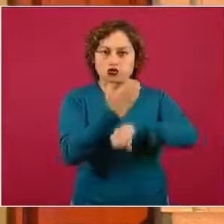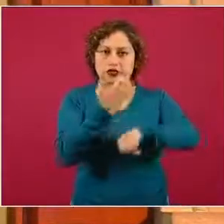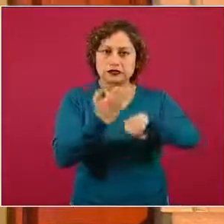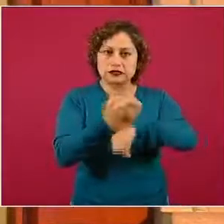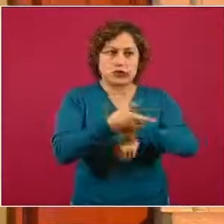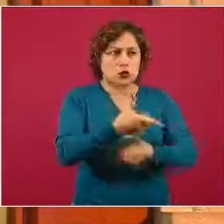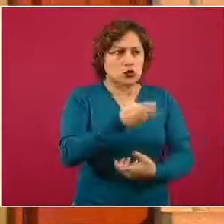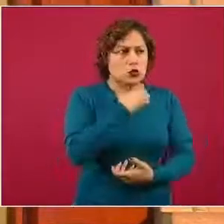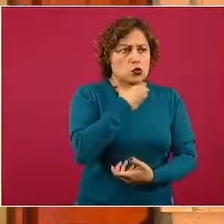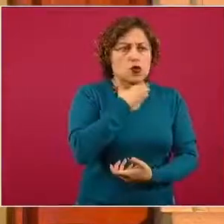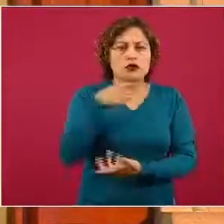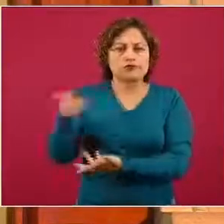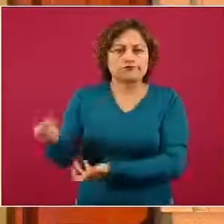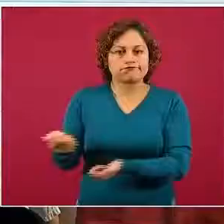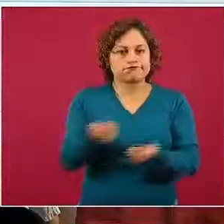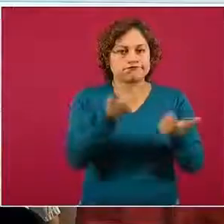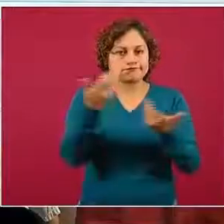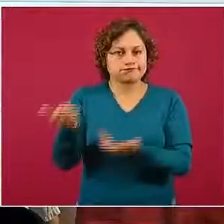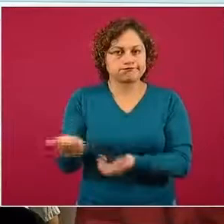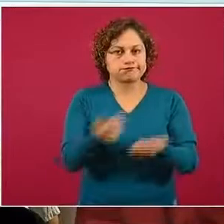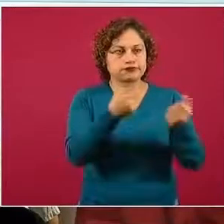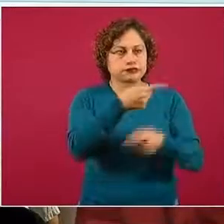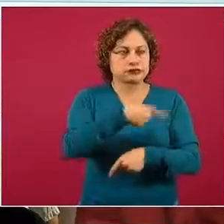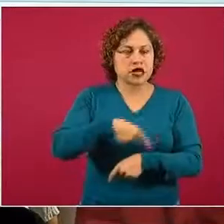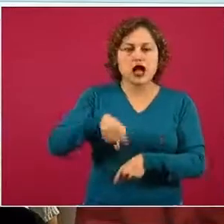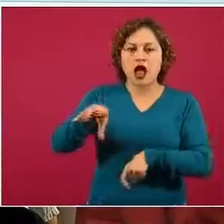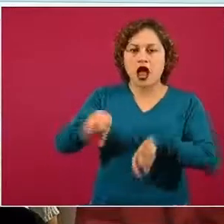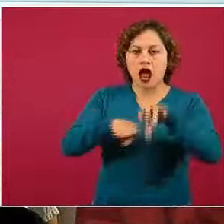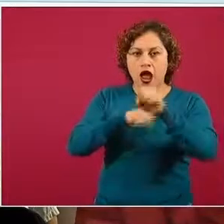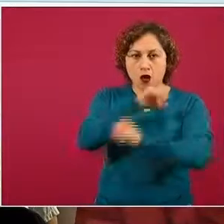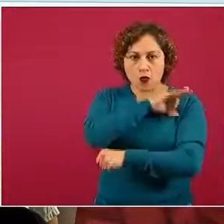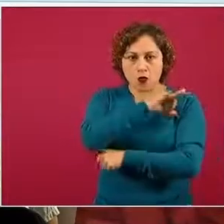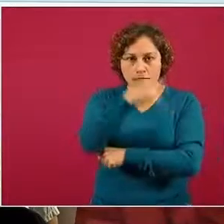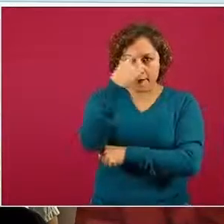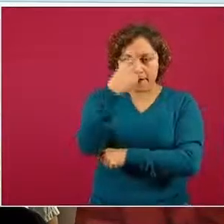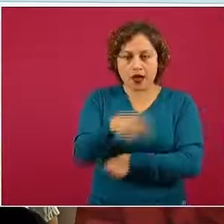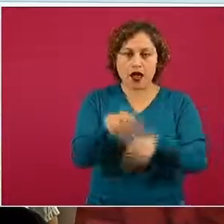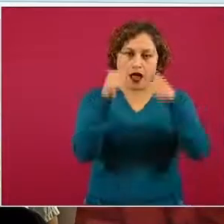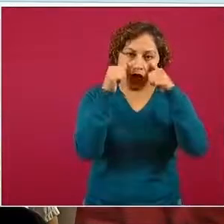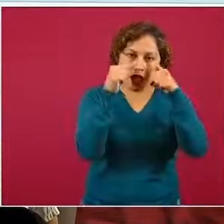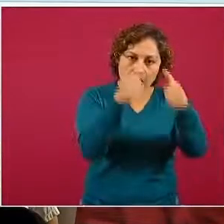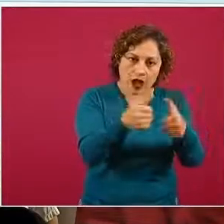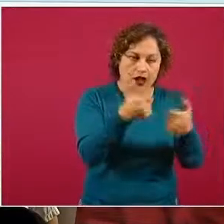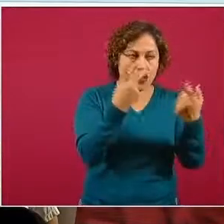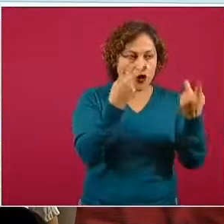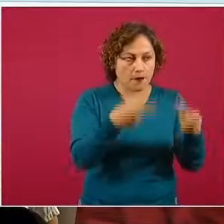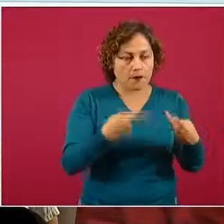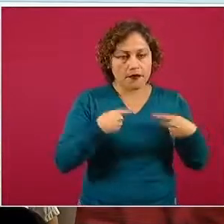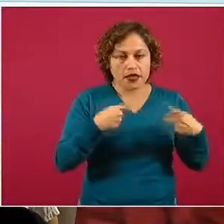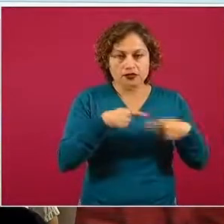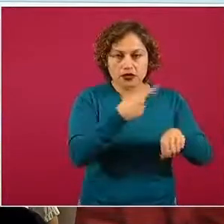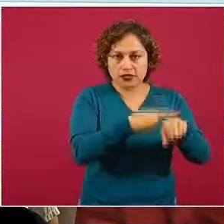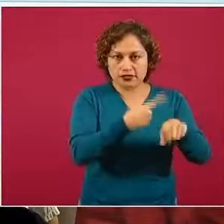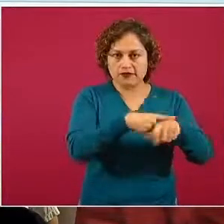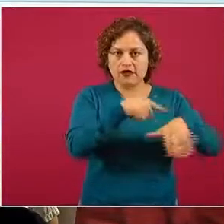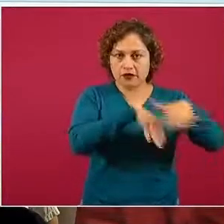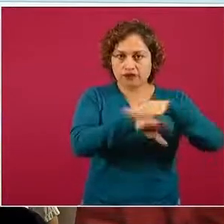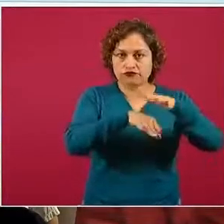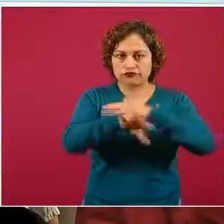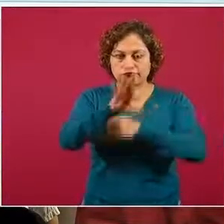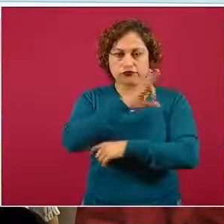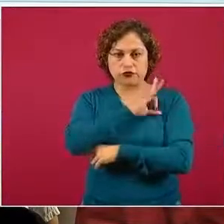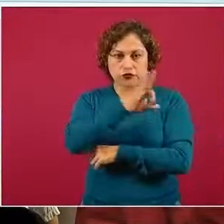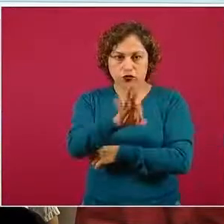mayor saturación puedan hacerse de los recursos necesarios para poder seguir brindando los servicios